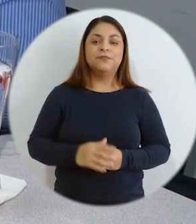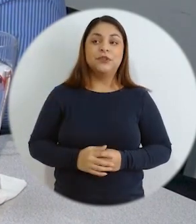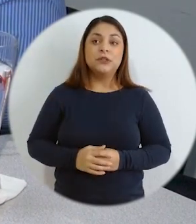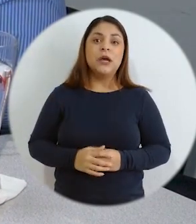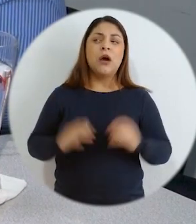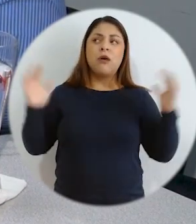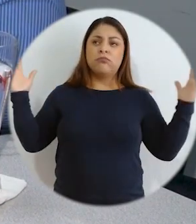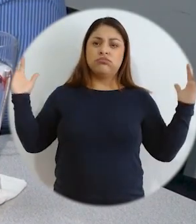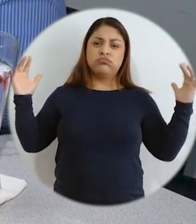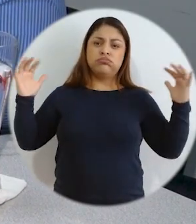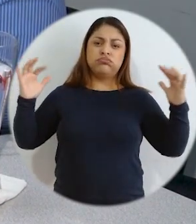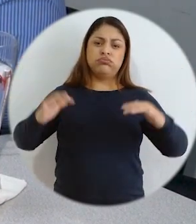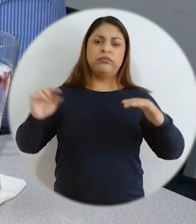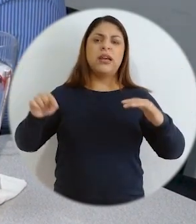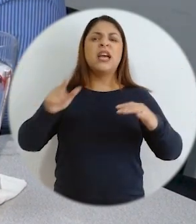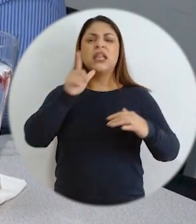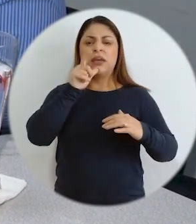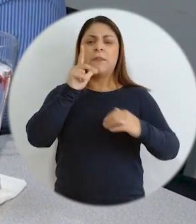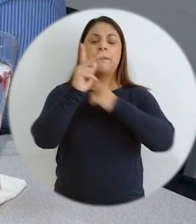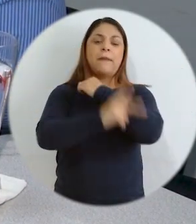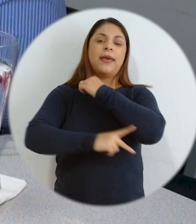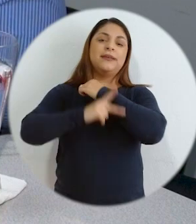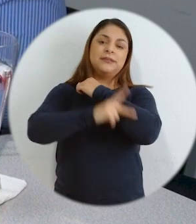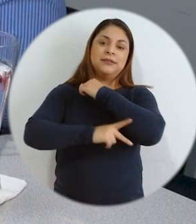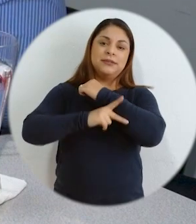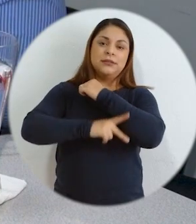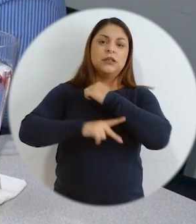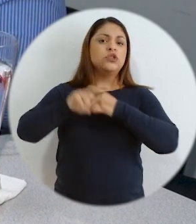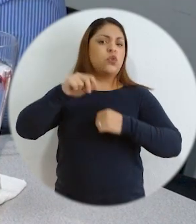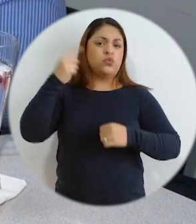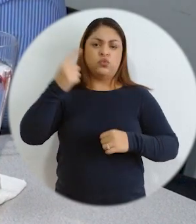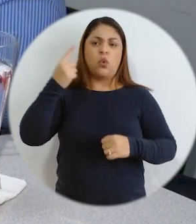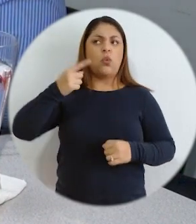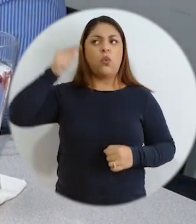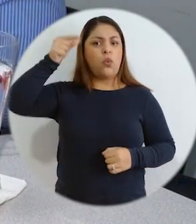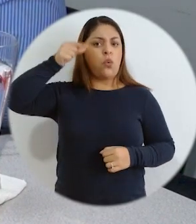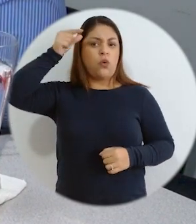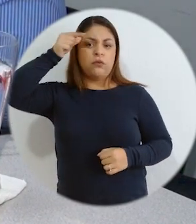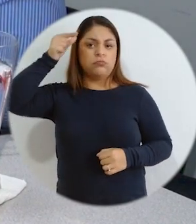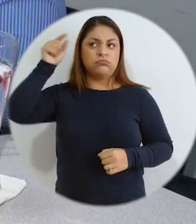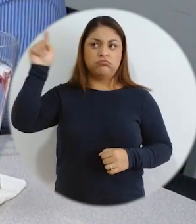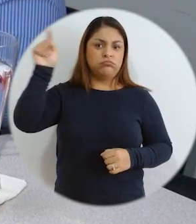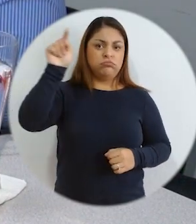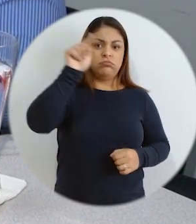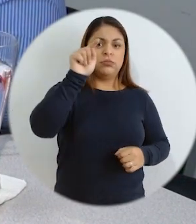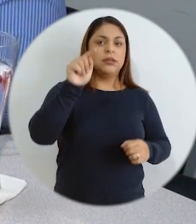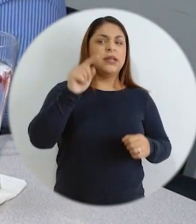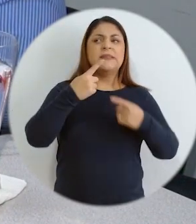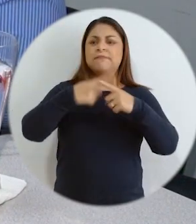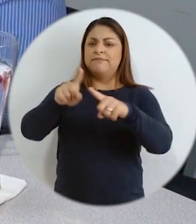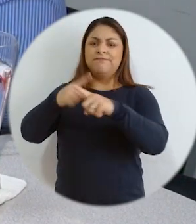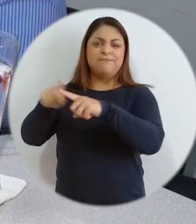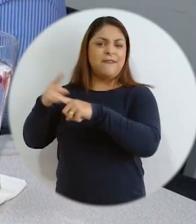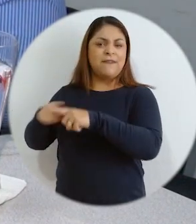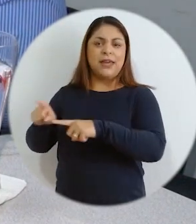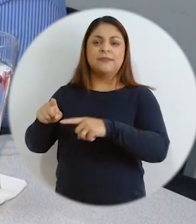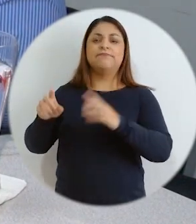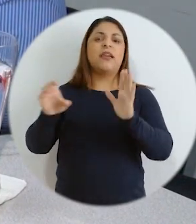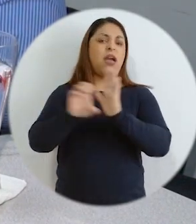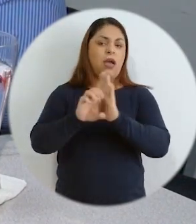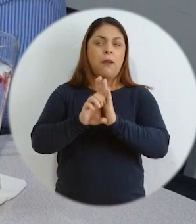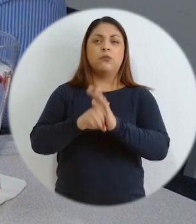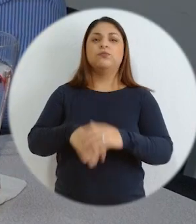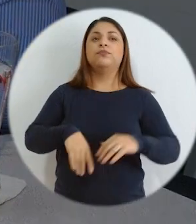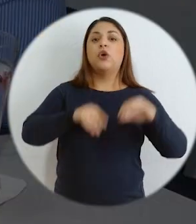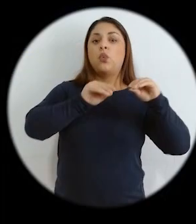convocan a la mayoría de los países, y vean que aquí estoy hablando de países, y los países no solo son los gobiernos, ¿verdad?